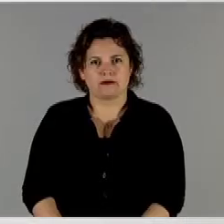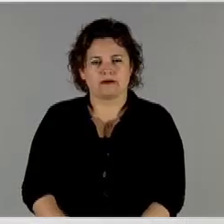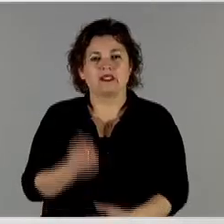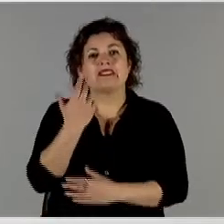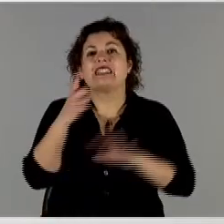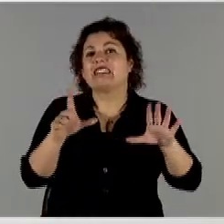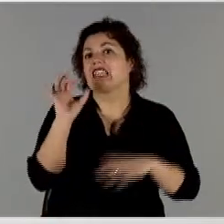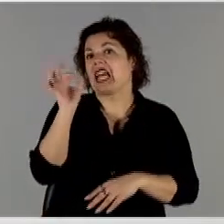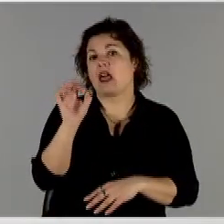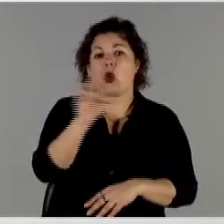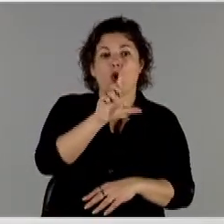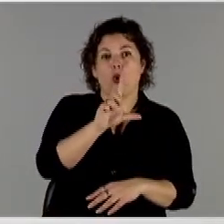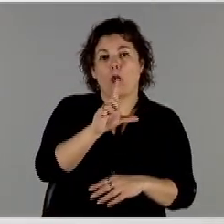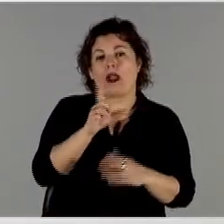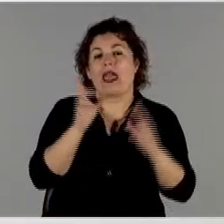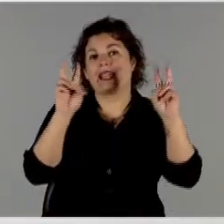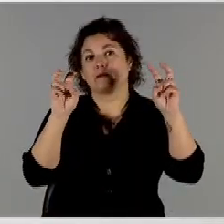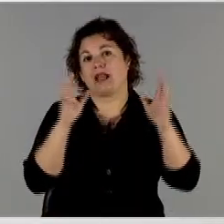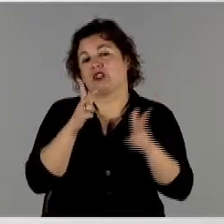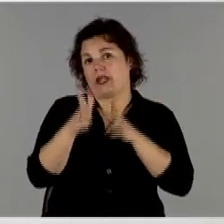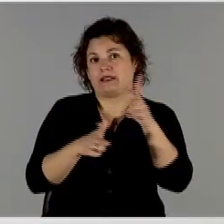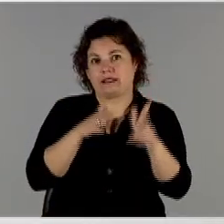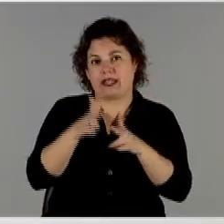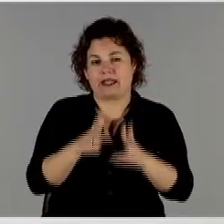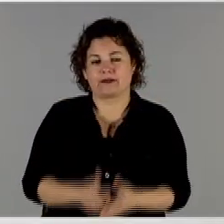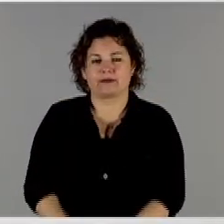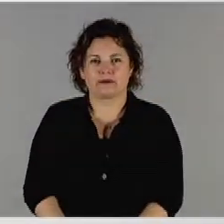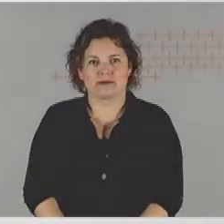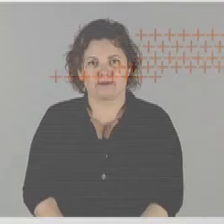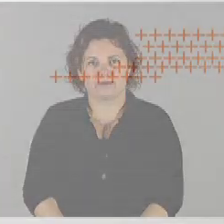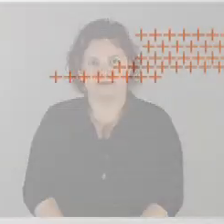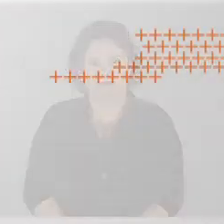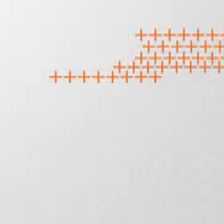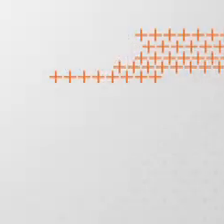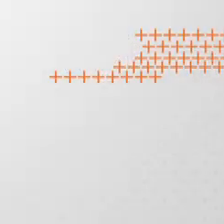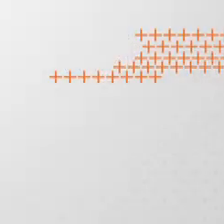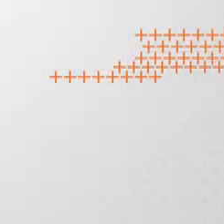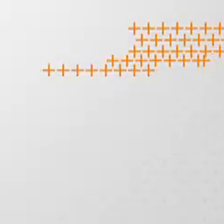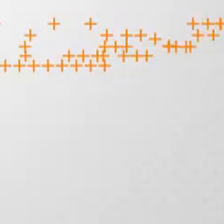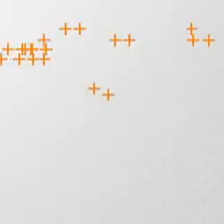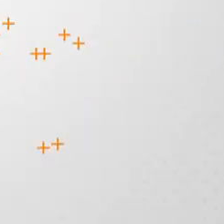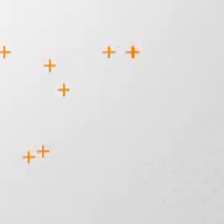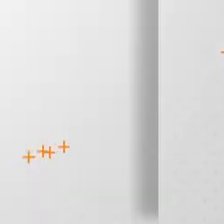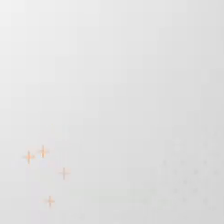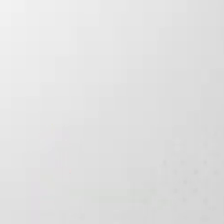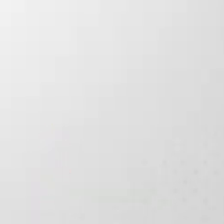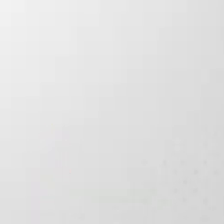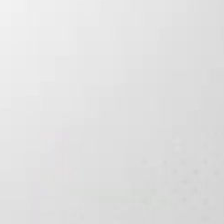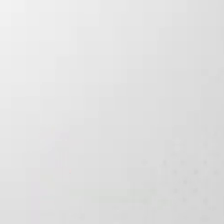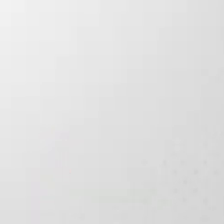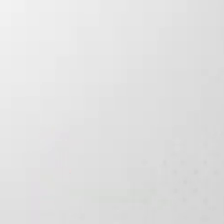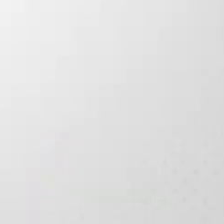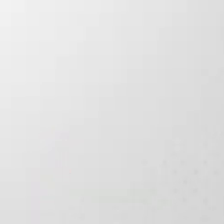37 grados lunes en espacio enseñas la salud entre ciudad abierta